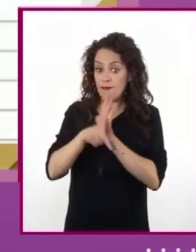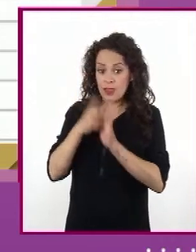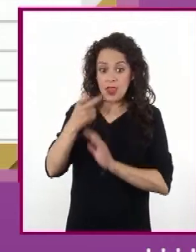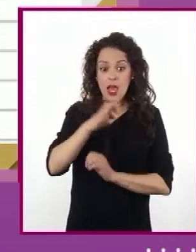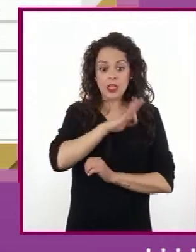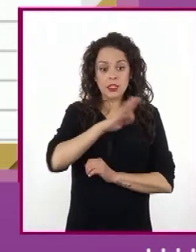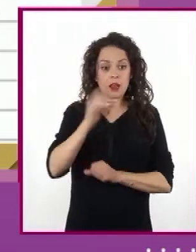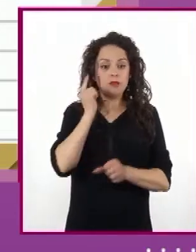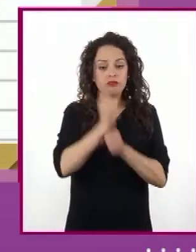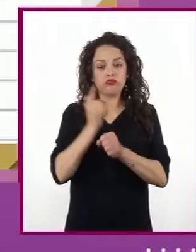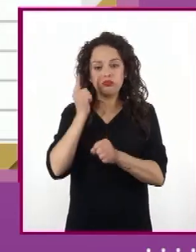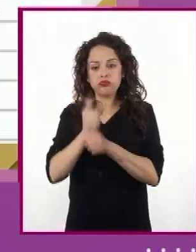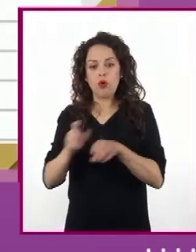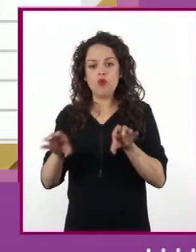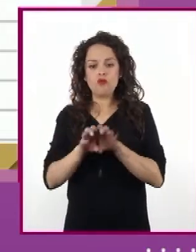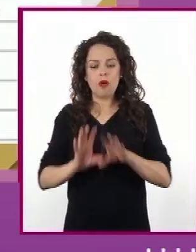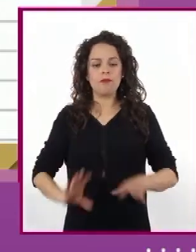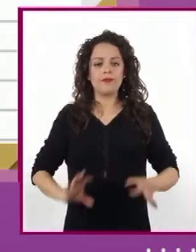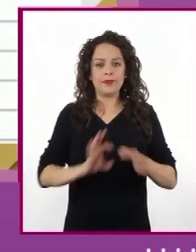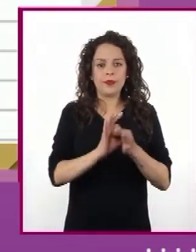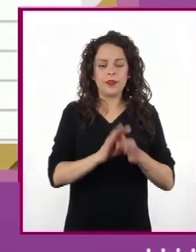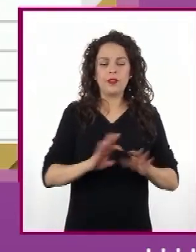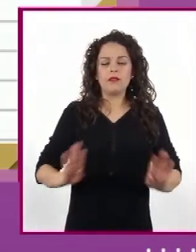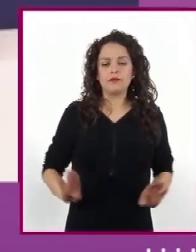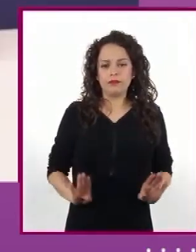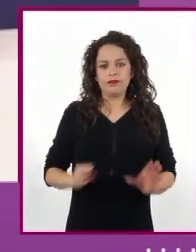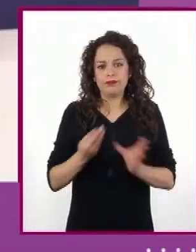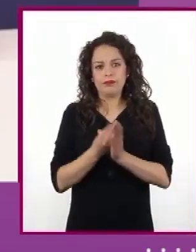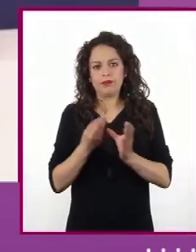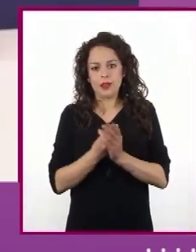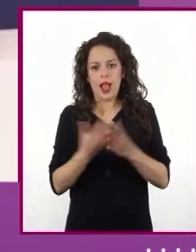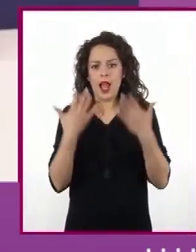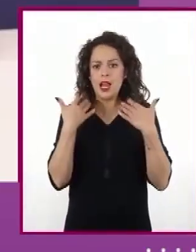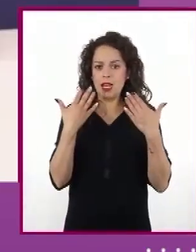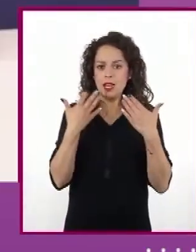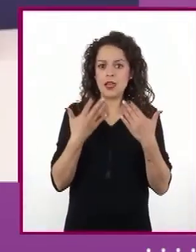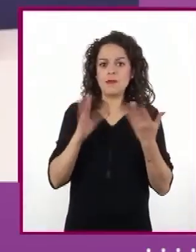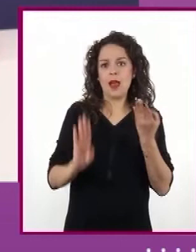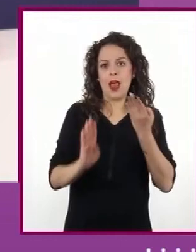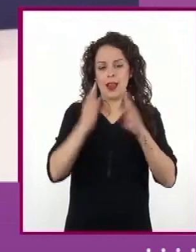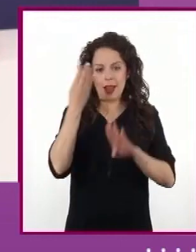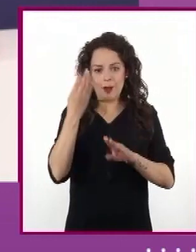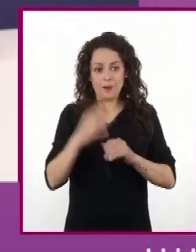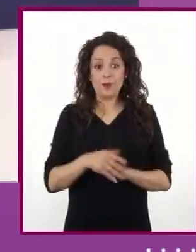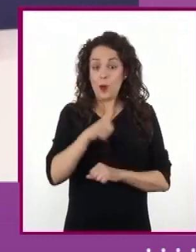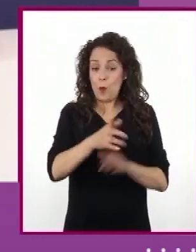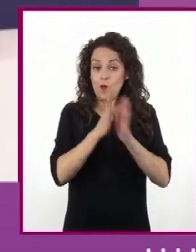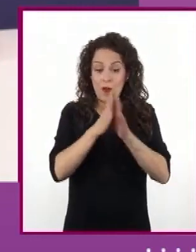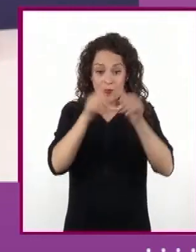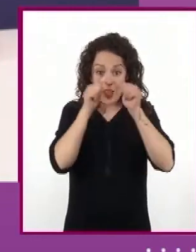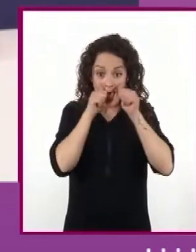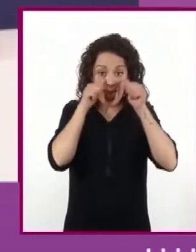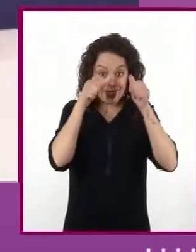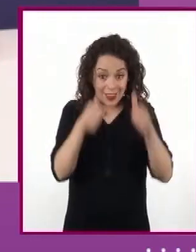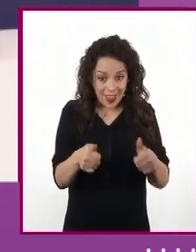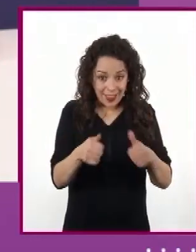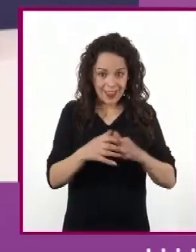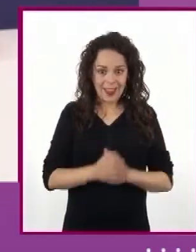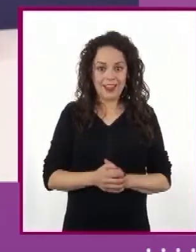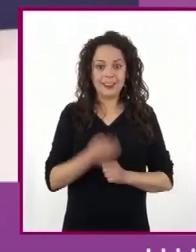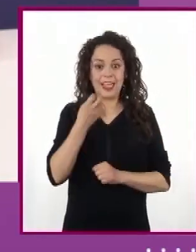de Köppen y la distribución de los climas en el mundo. Les invitamos a estar atentas y atentos con